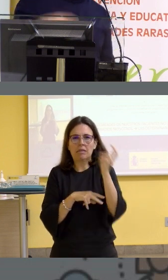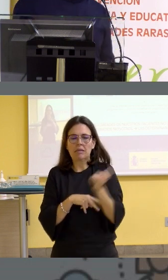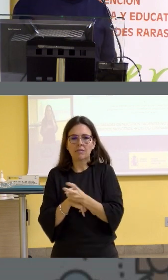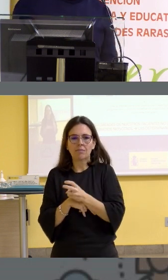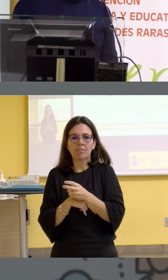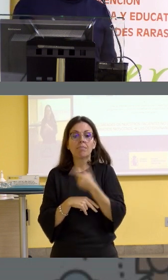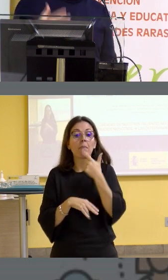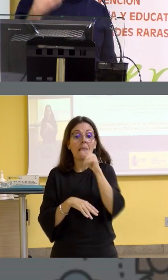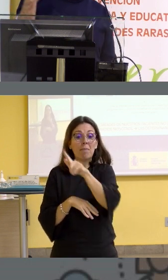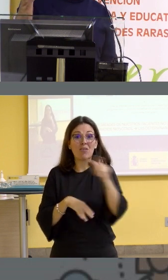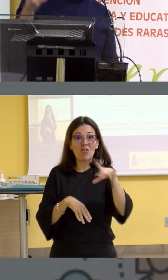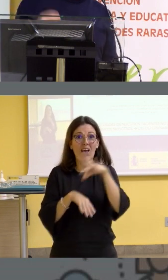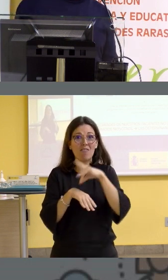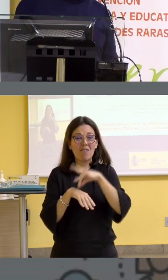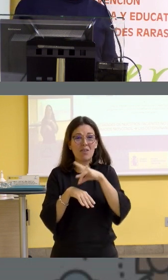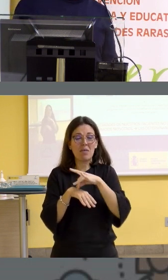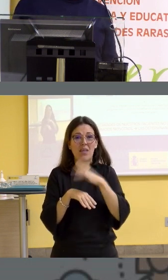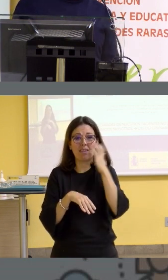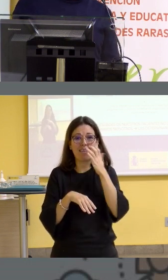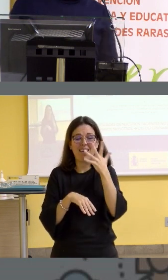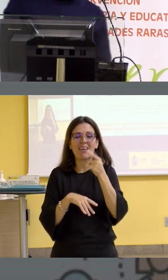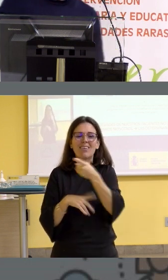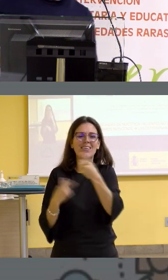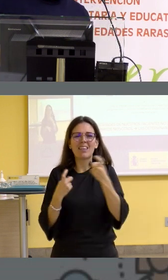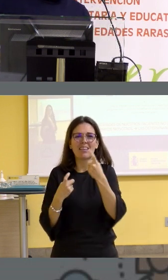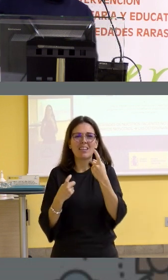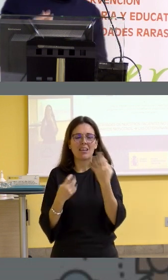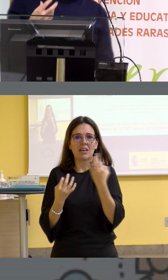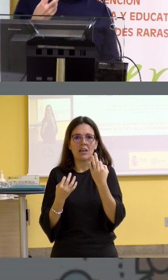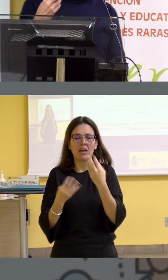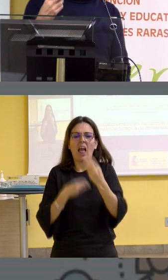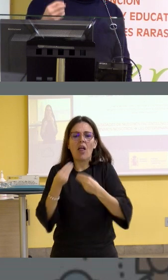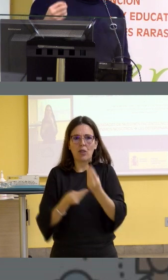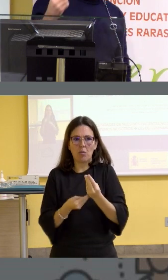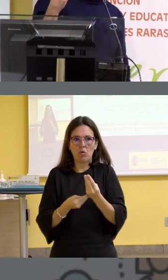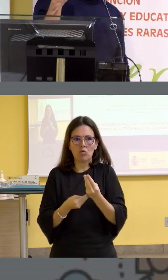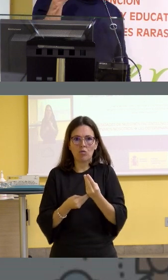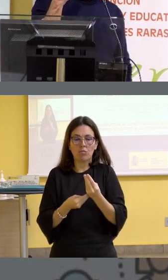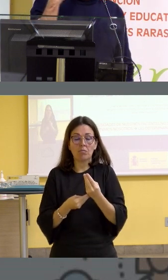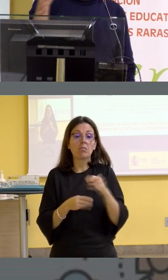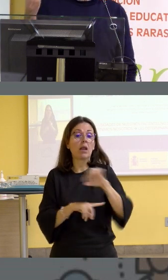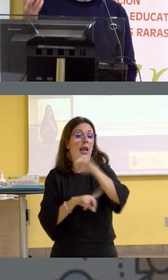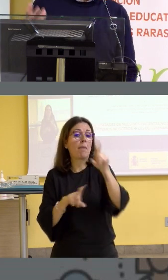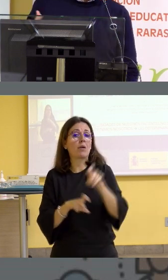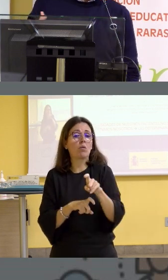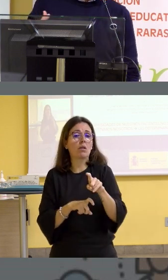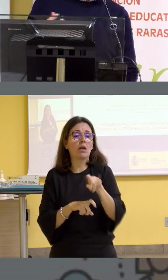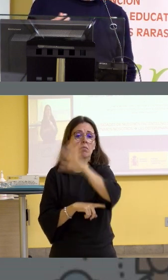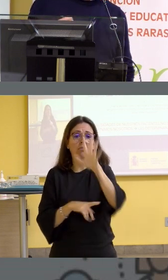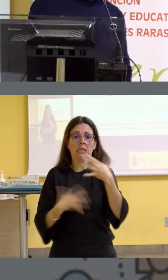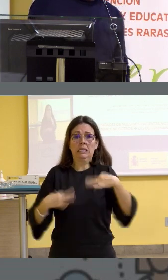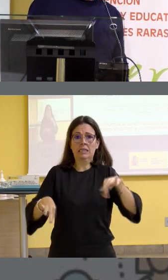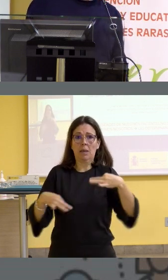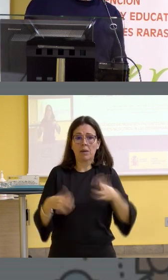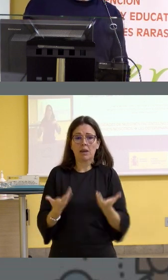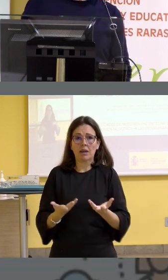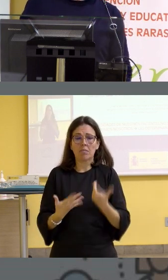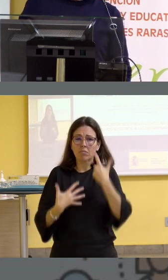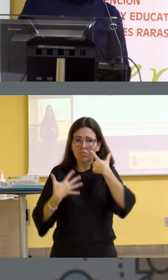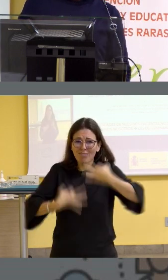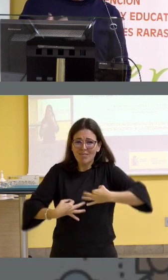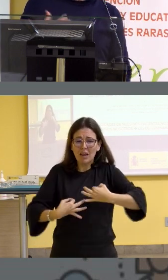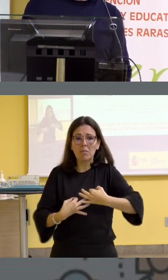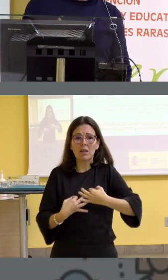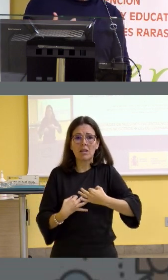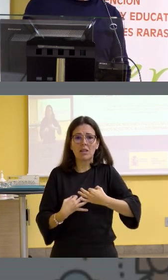para estas personas? ¿Qué necesitan? La pregunta parece muy simple, pero realmente